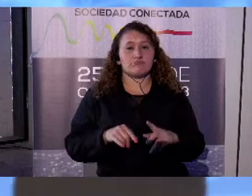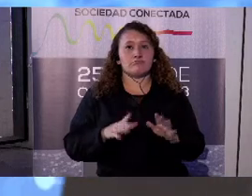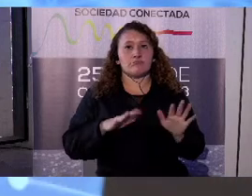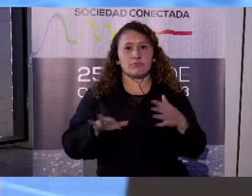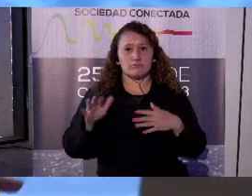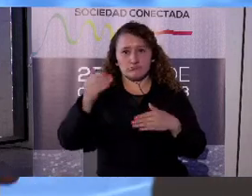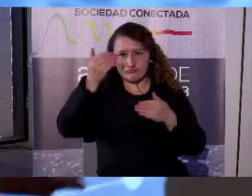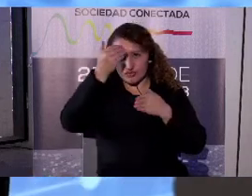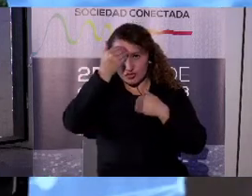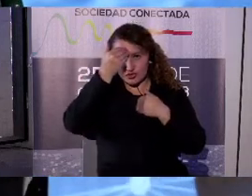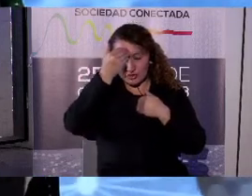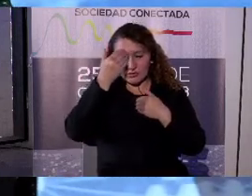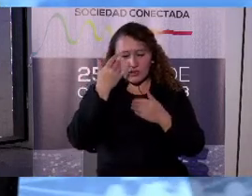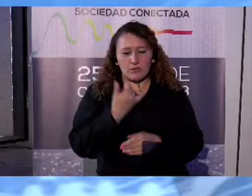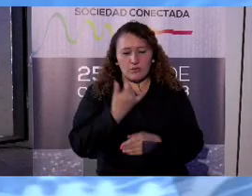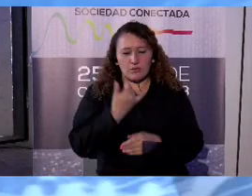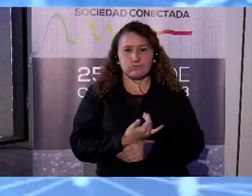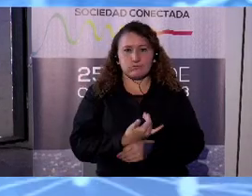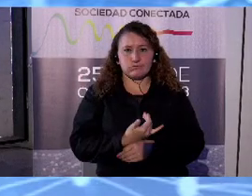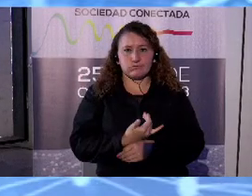conscientes de que